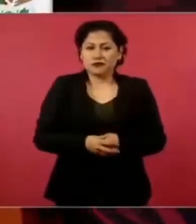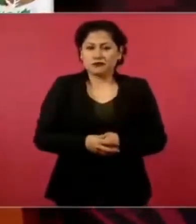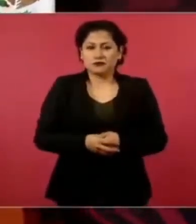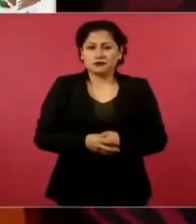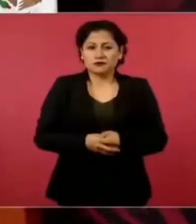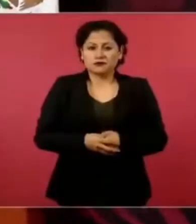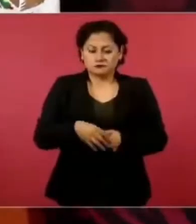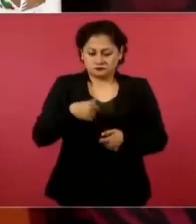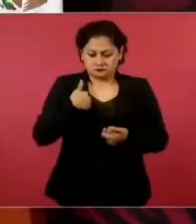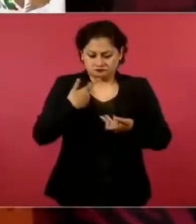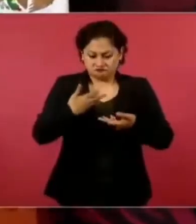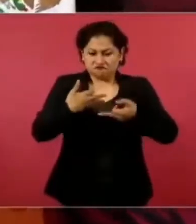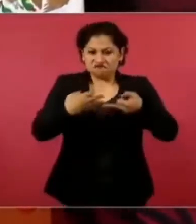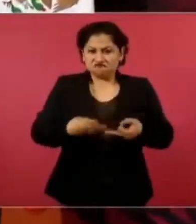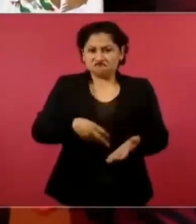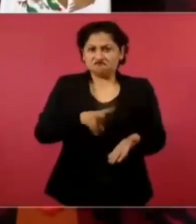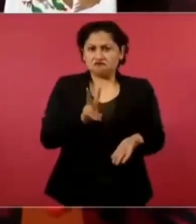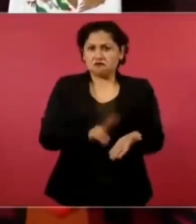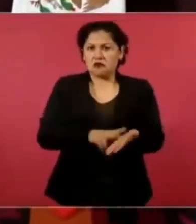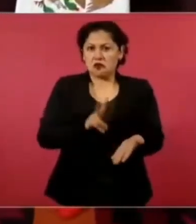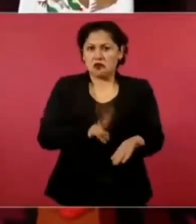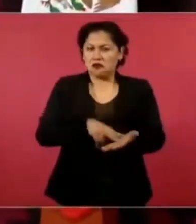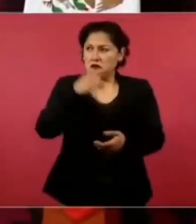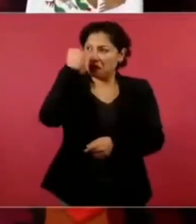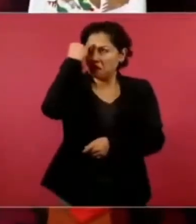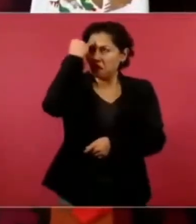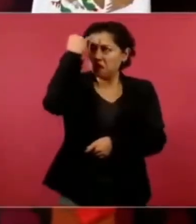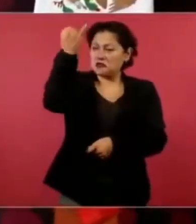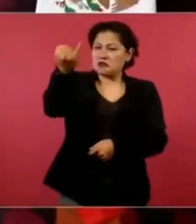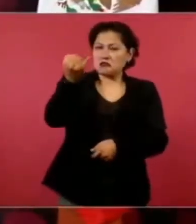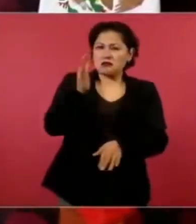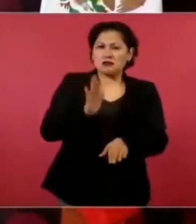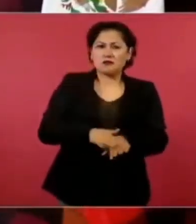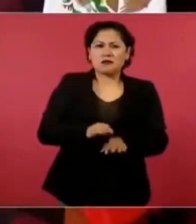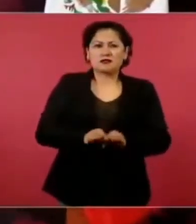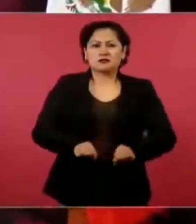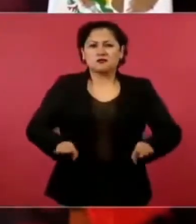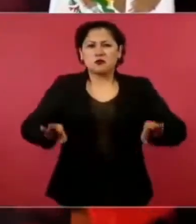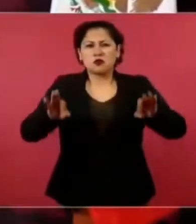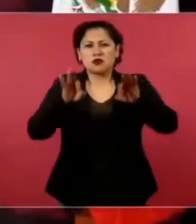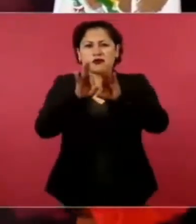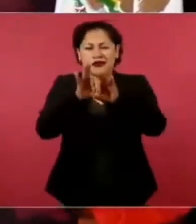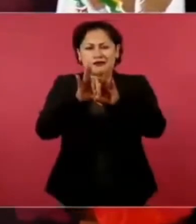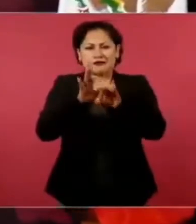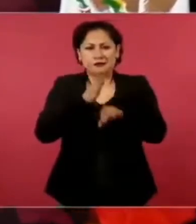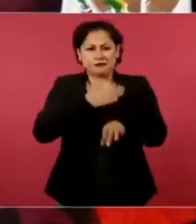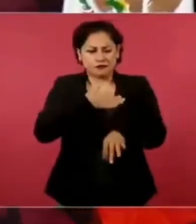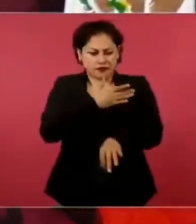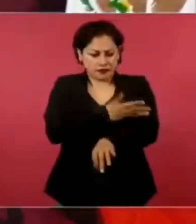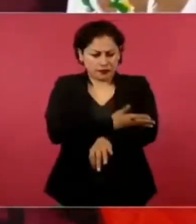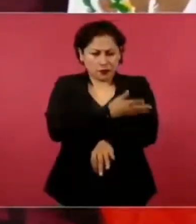Y lo más importante tiene que ser la honestidad, ser consecuente.